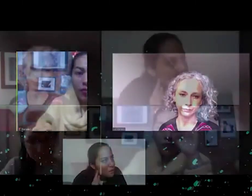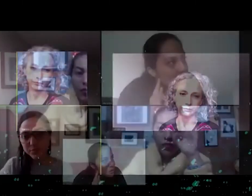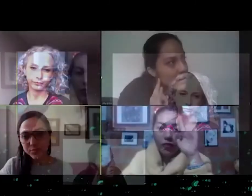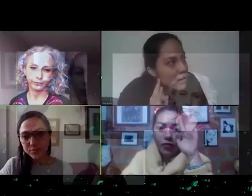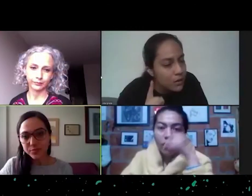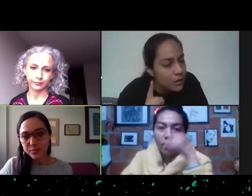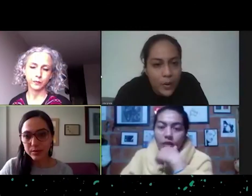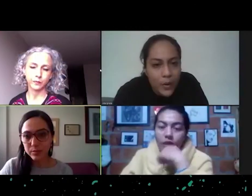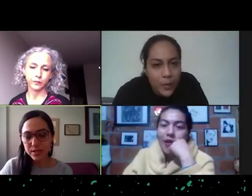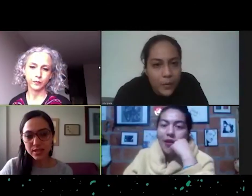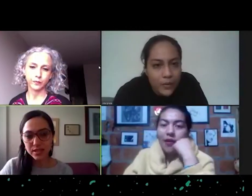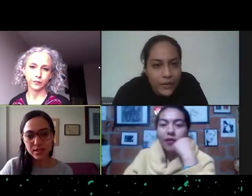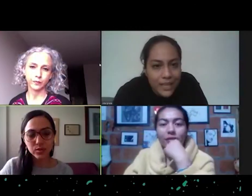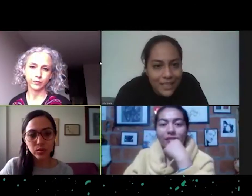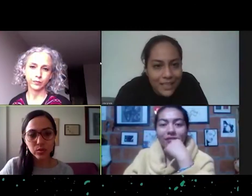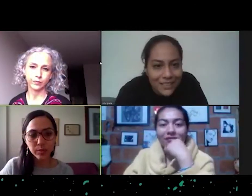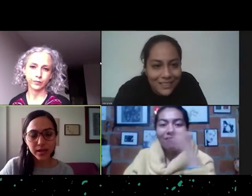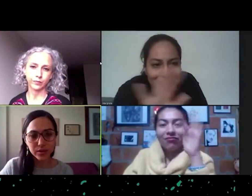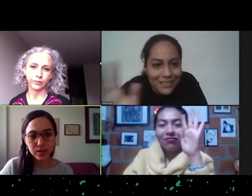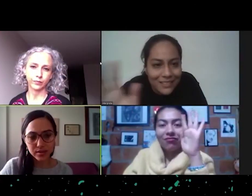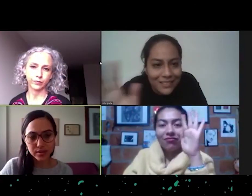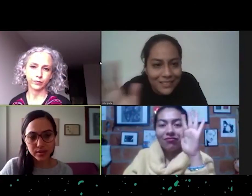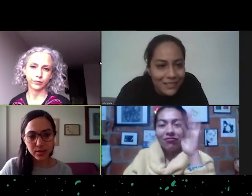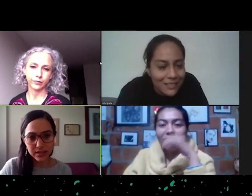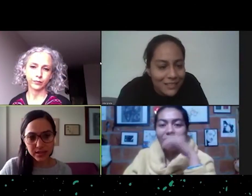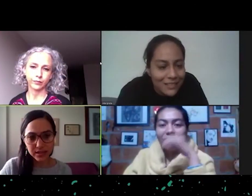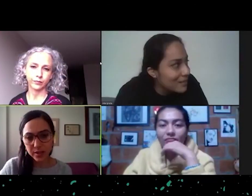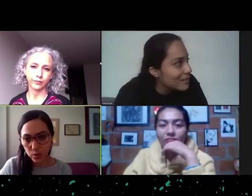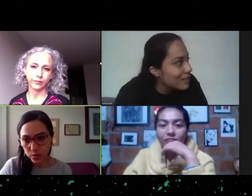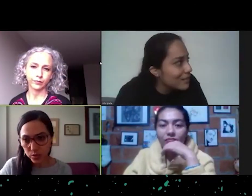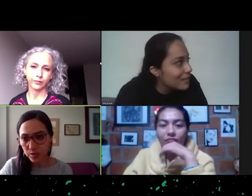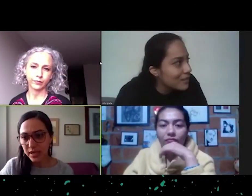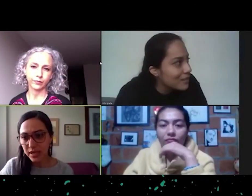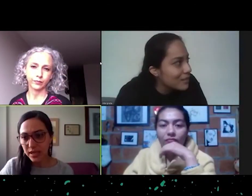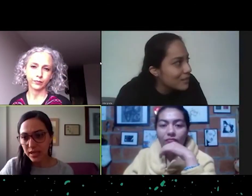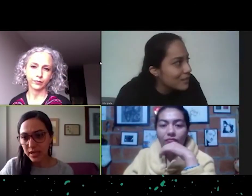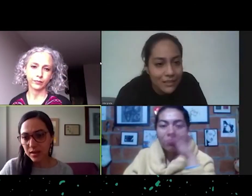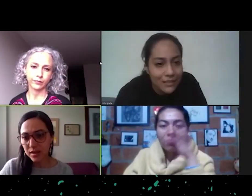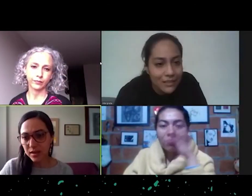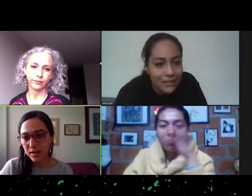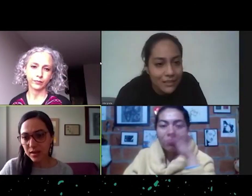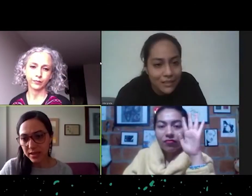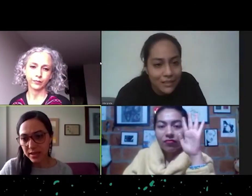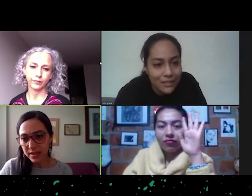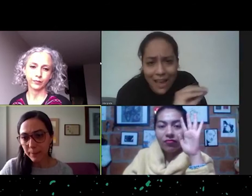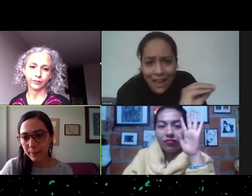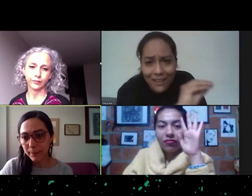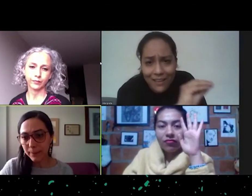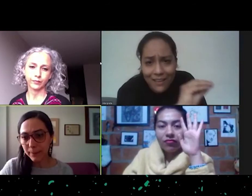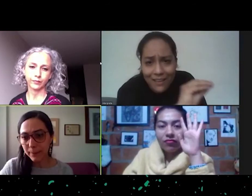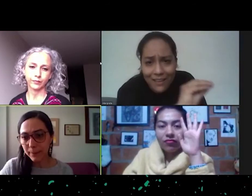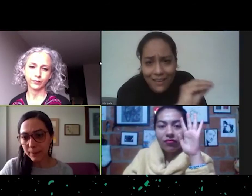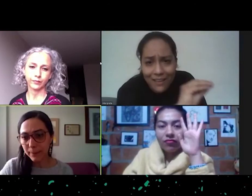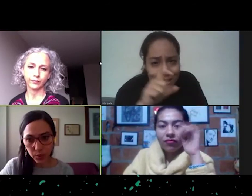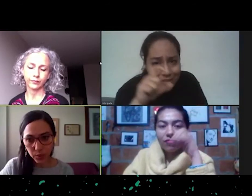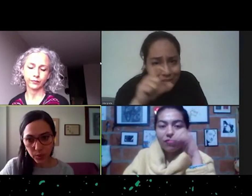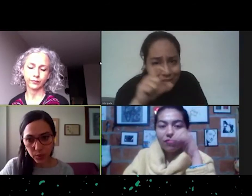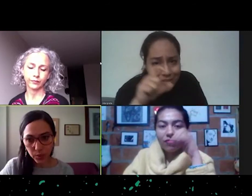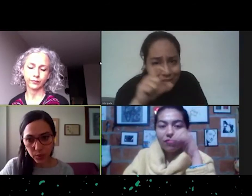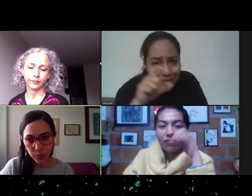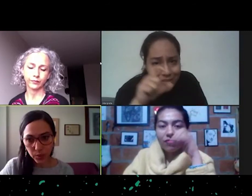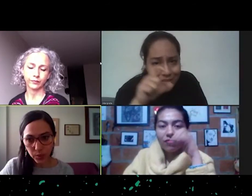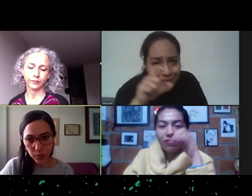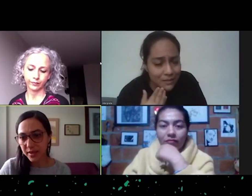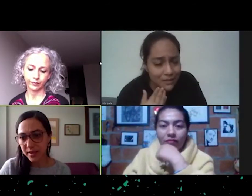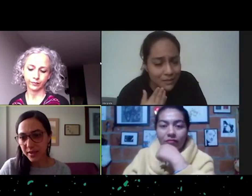para señalar que vamos a tener entonces un pequeño receso de 30 minutos. Luego vamos a regresar con la ponencia Plástica Sonora,